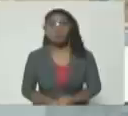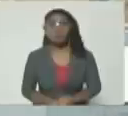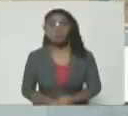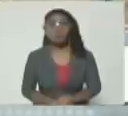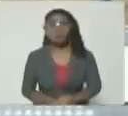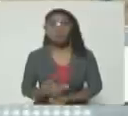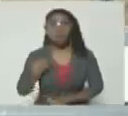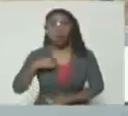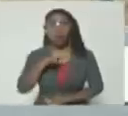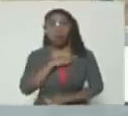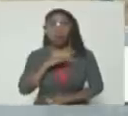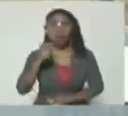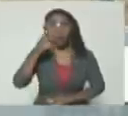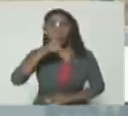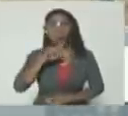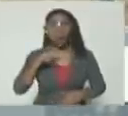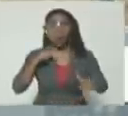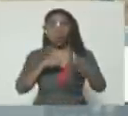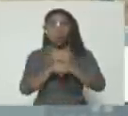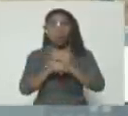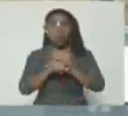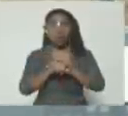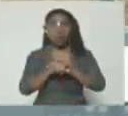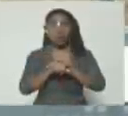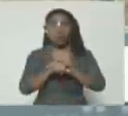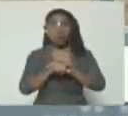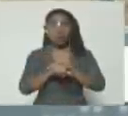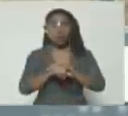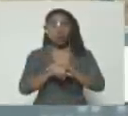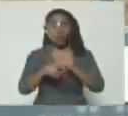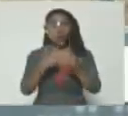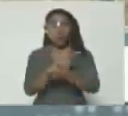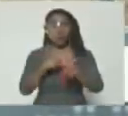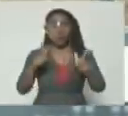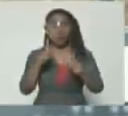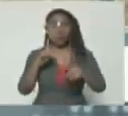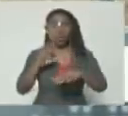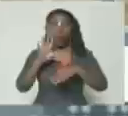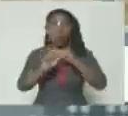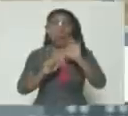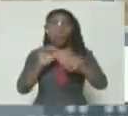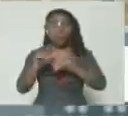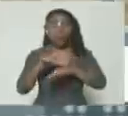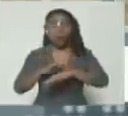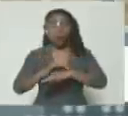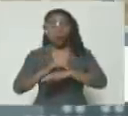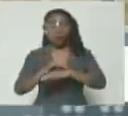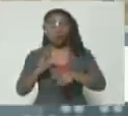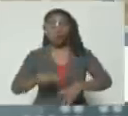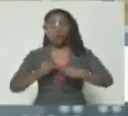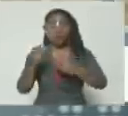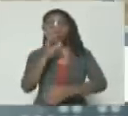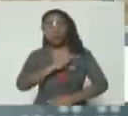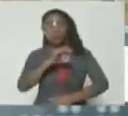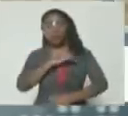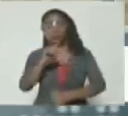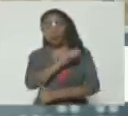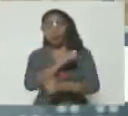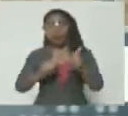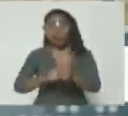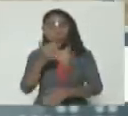a nuestro pueblo el acceso directo, libre a la carne. Y tenemos que garantizarle, señora vicepresidenta, usted lo sabe muy